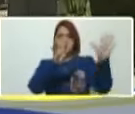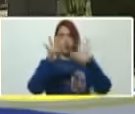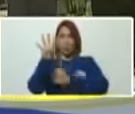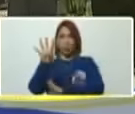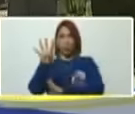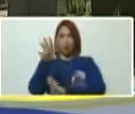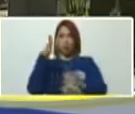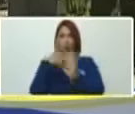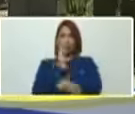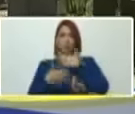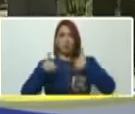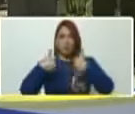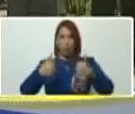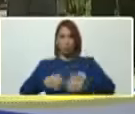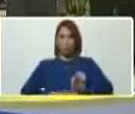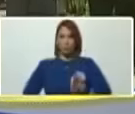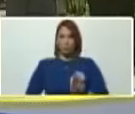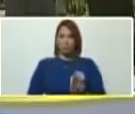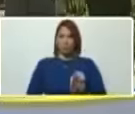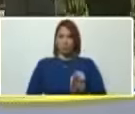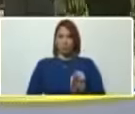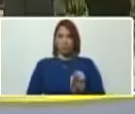594 salud,